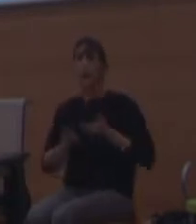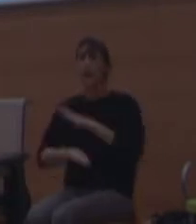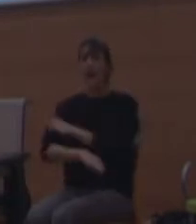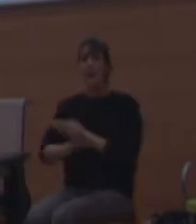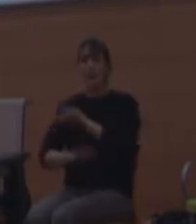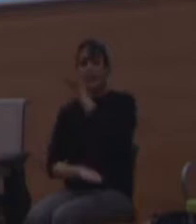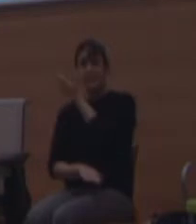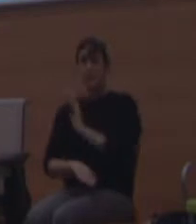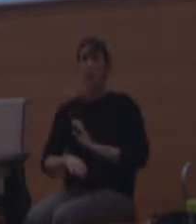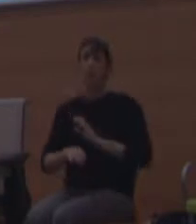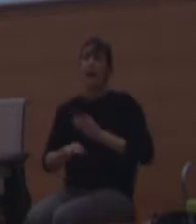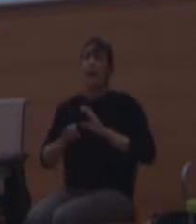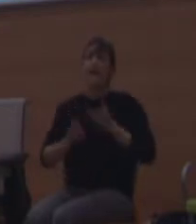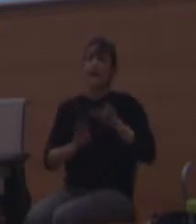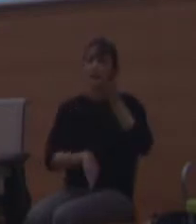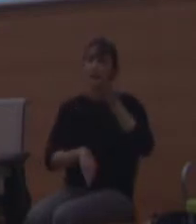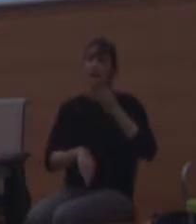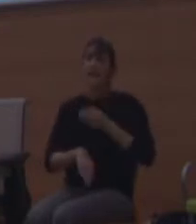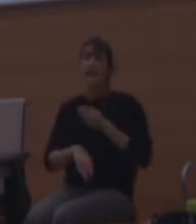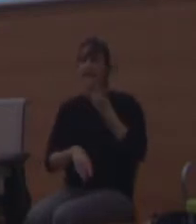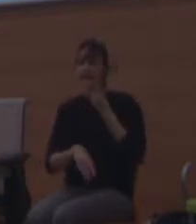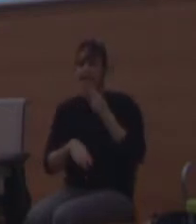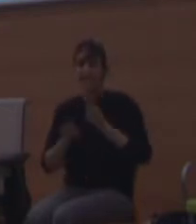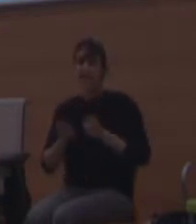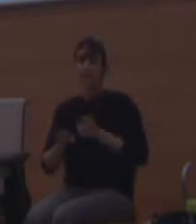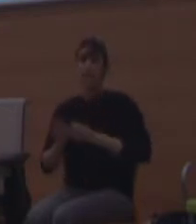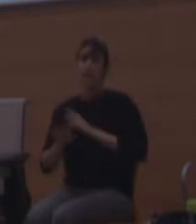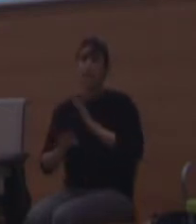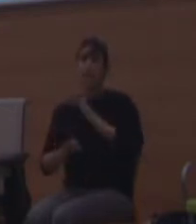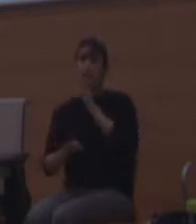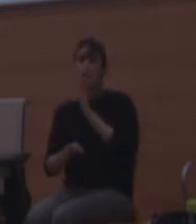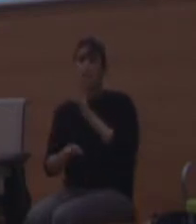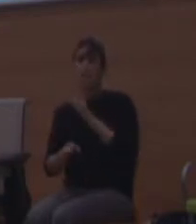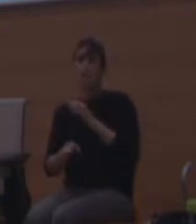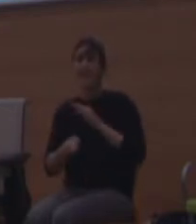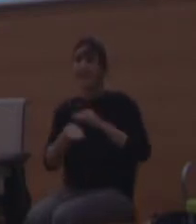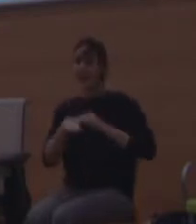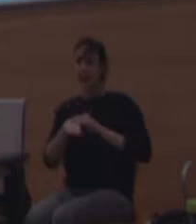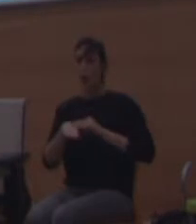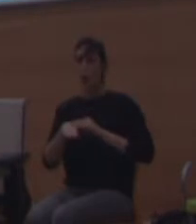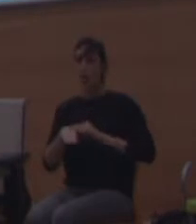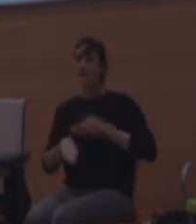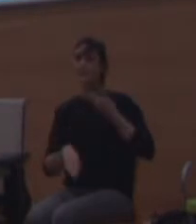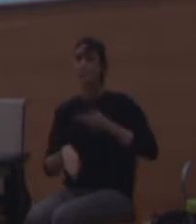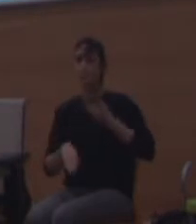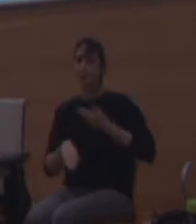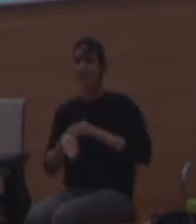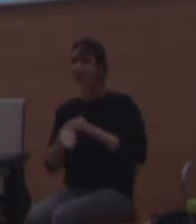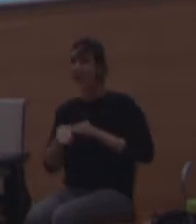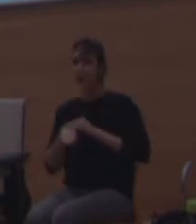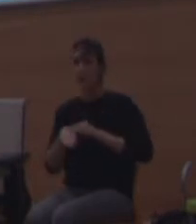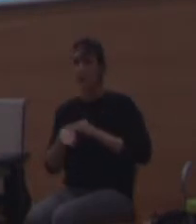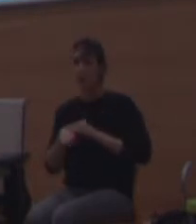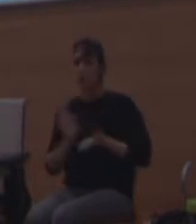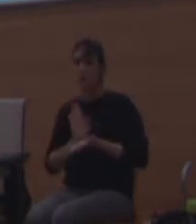la hiperlipidemia, obesidad, tabaco y algo muy importante, el alcohol. Debemos de